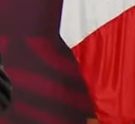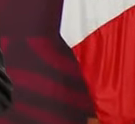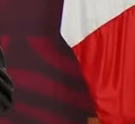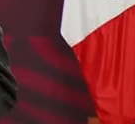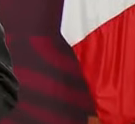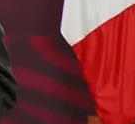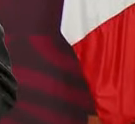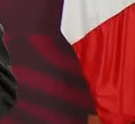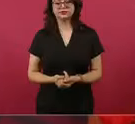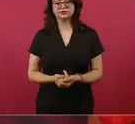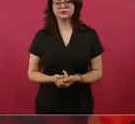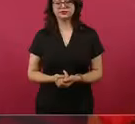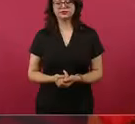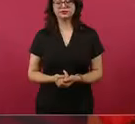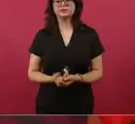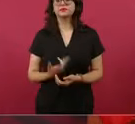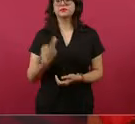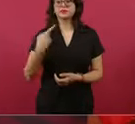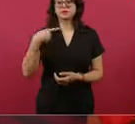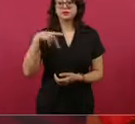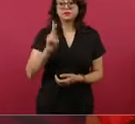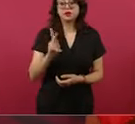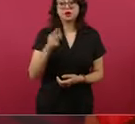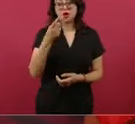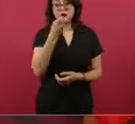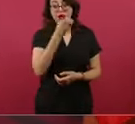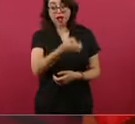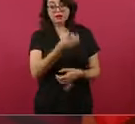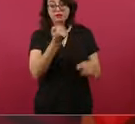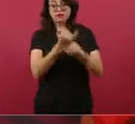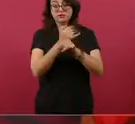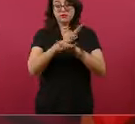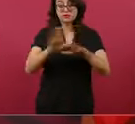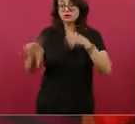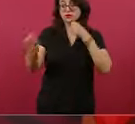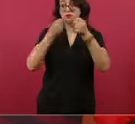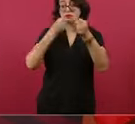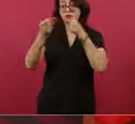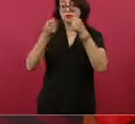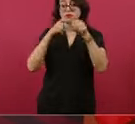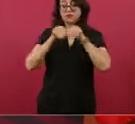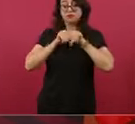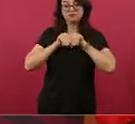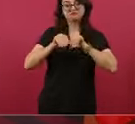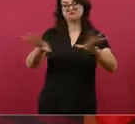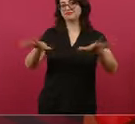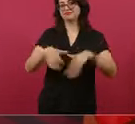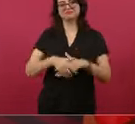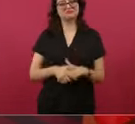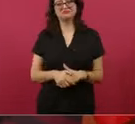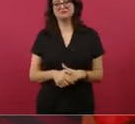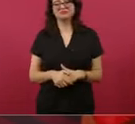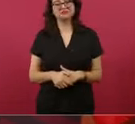politiqueros, porque siempre también hay que separar, ¿no? Así como se debe de separar